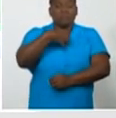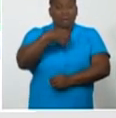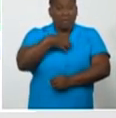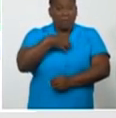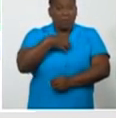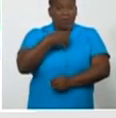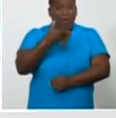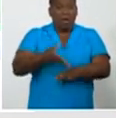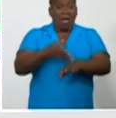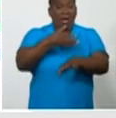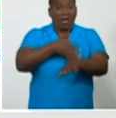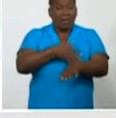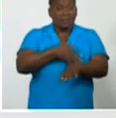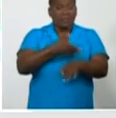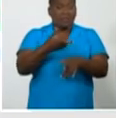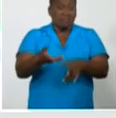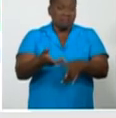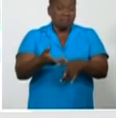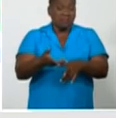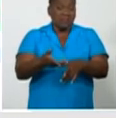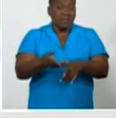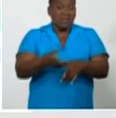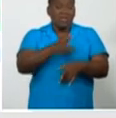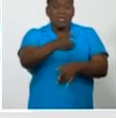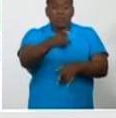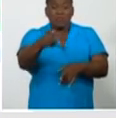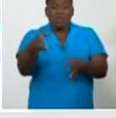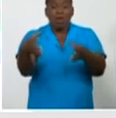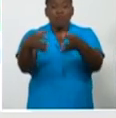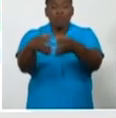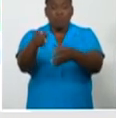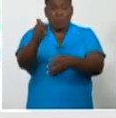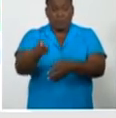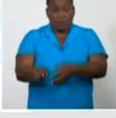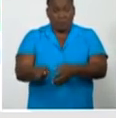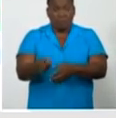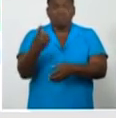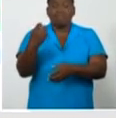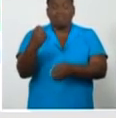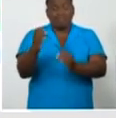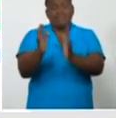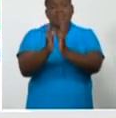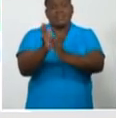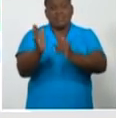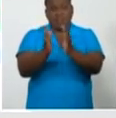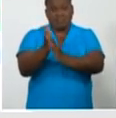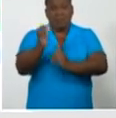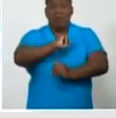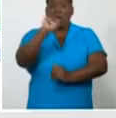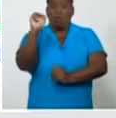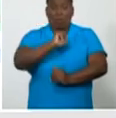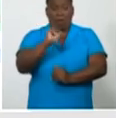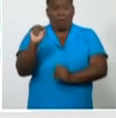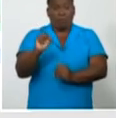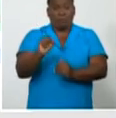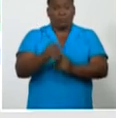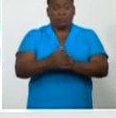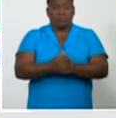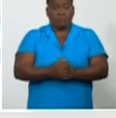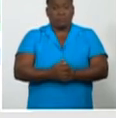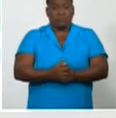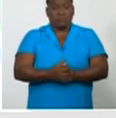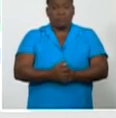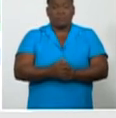de personas inmunizadas, que nos faltan varios meses para alcanzarlo, y por lo tanto va a